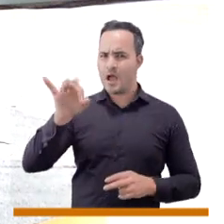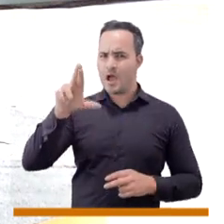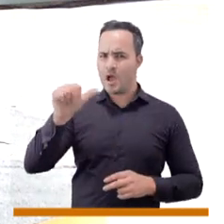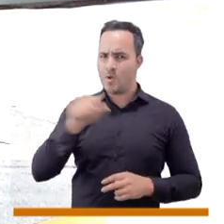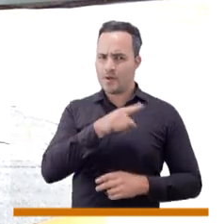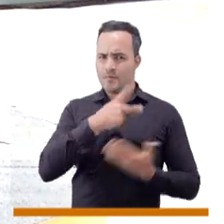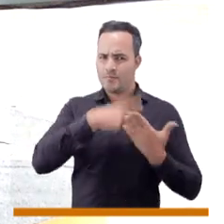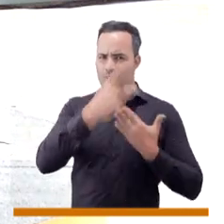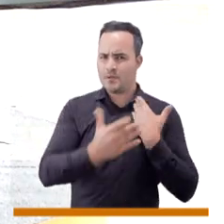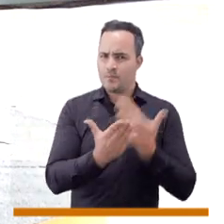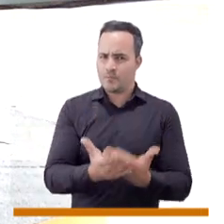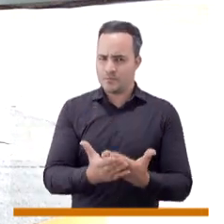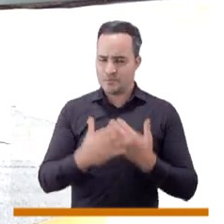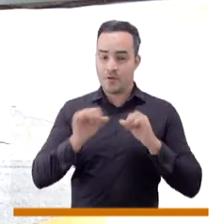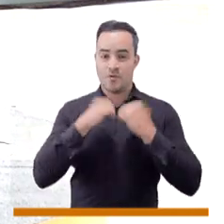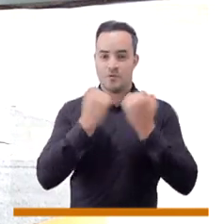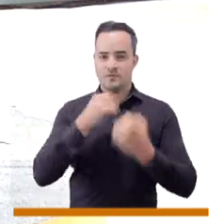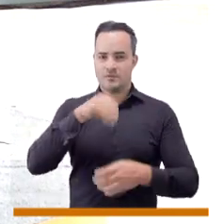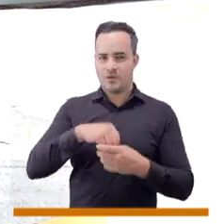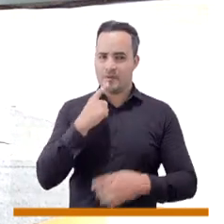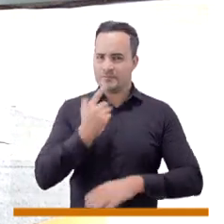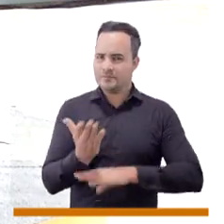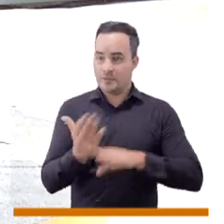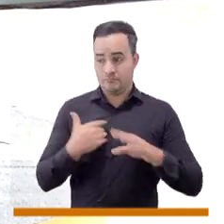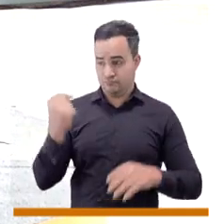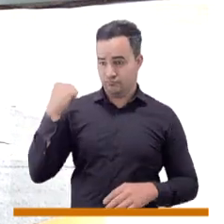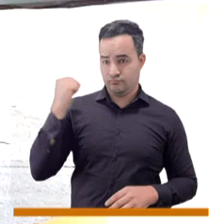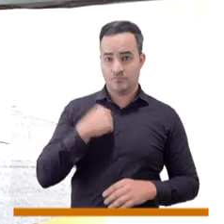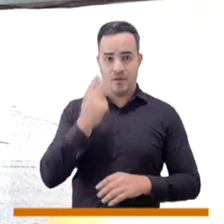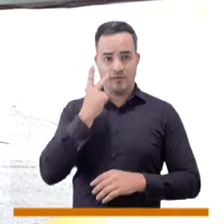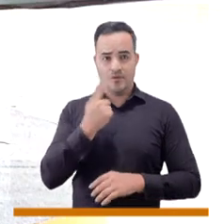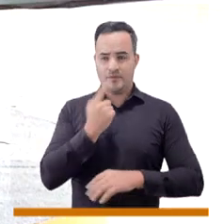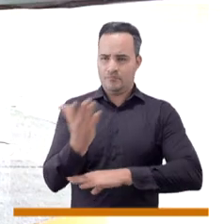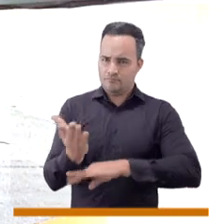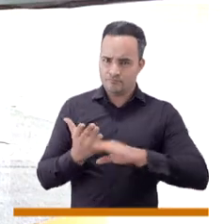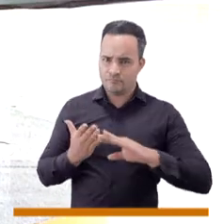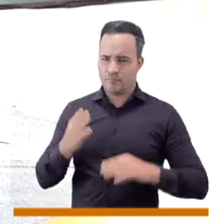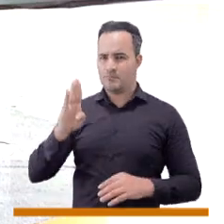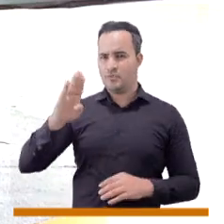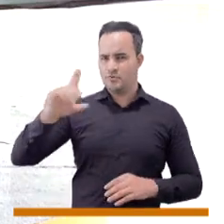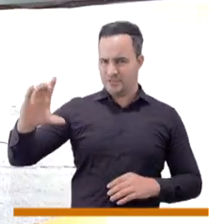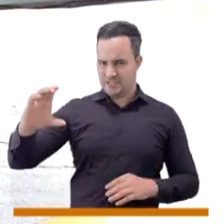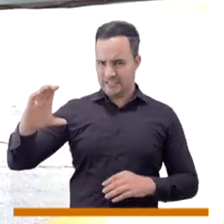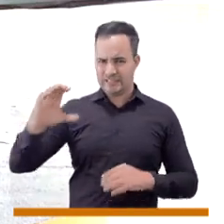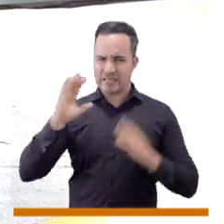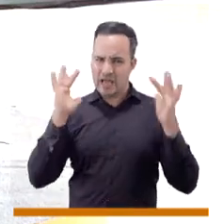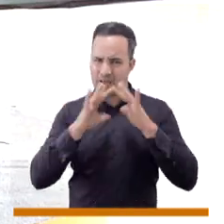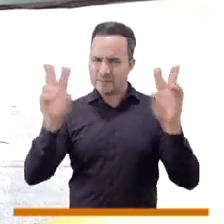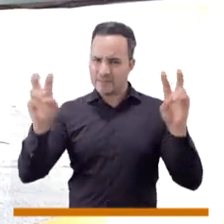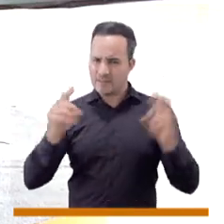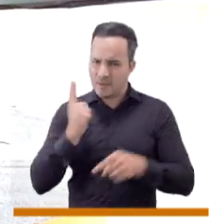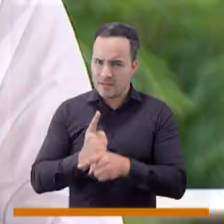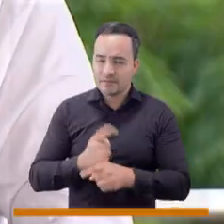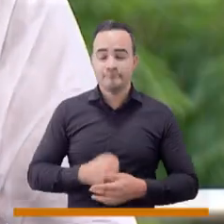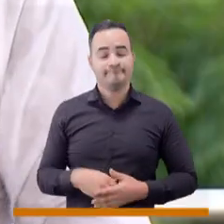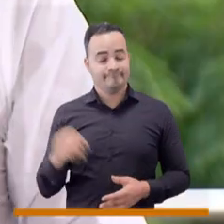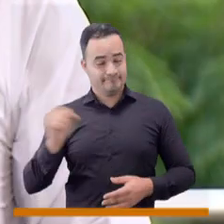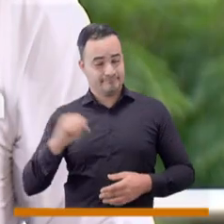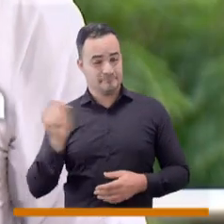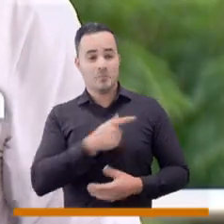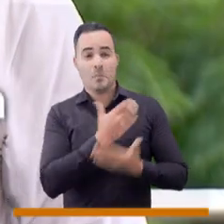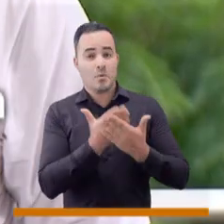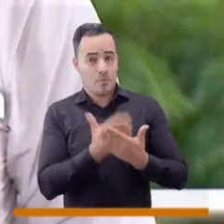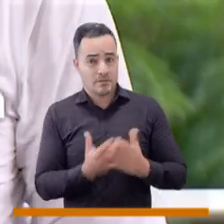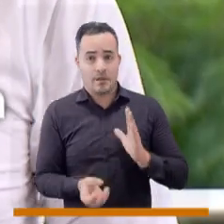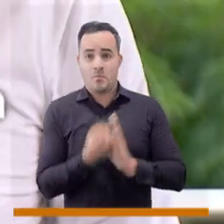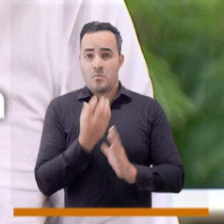Aura Marleni Arcila en el Consejo que se solicitó esta semana en el recinto. Catherine, miren, todas estas innovaciones